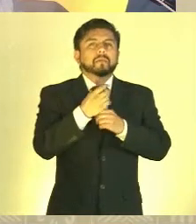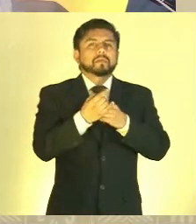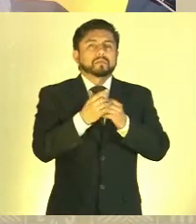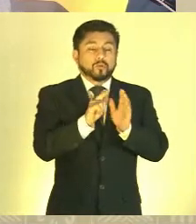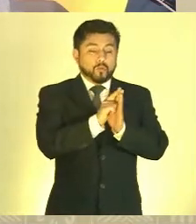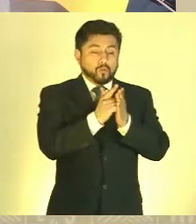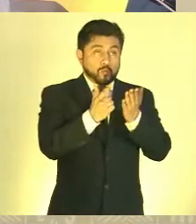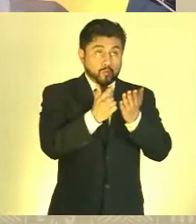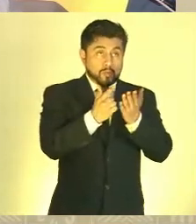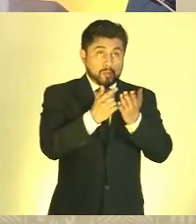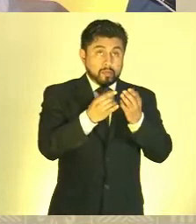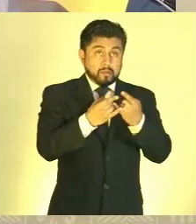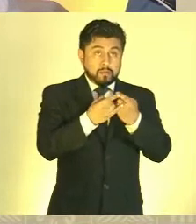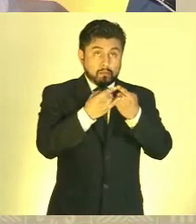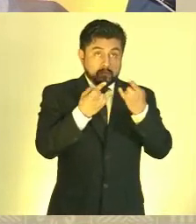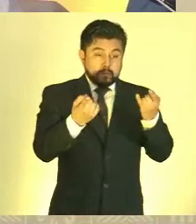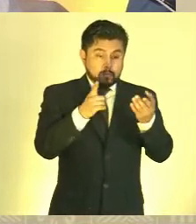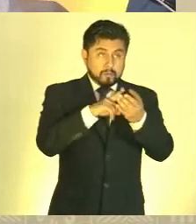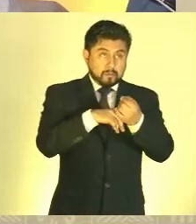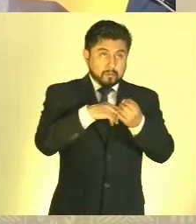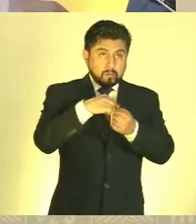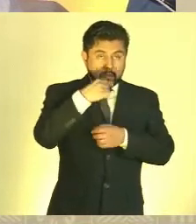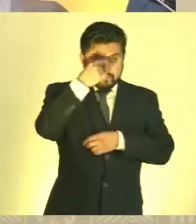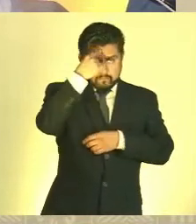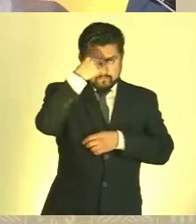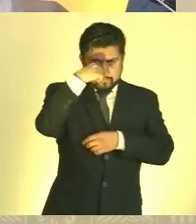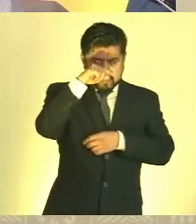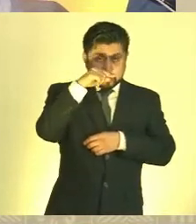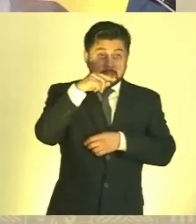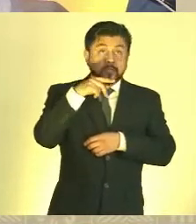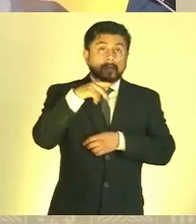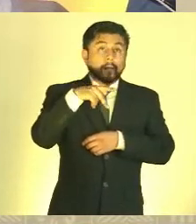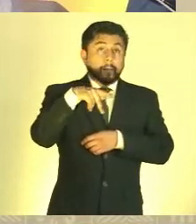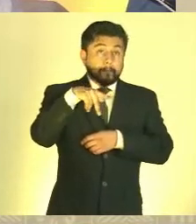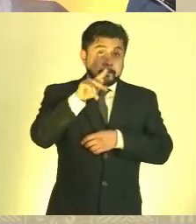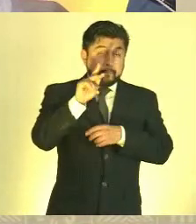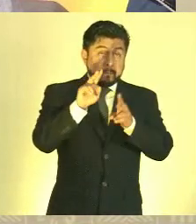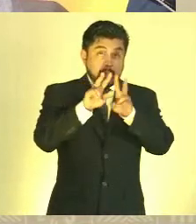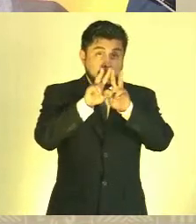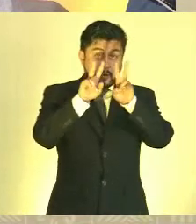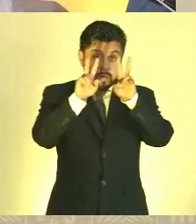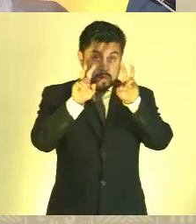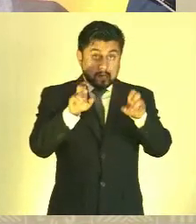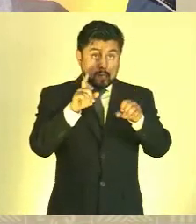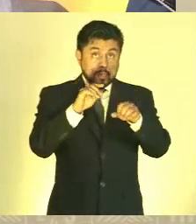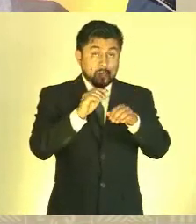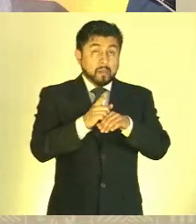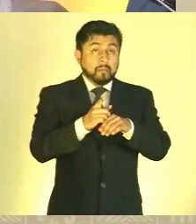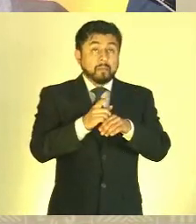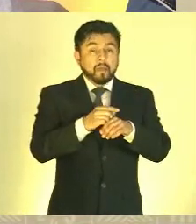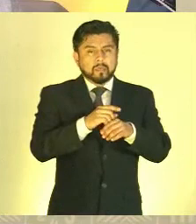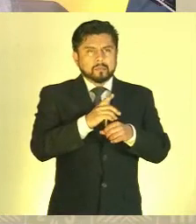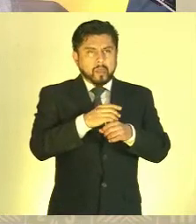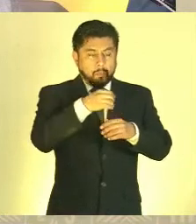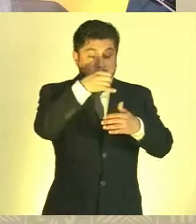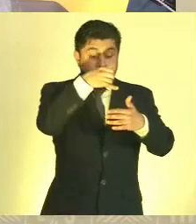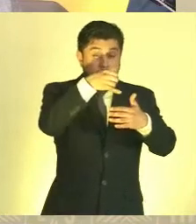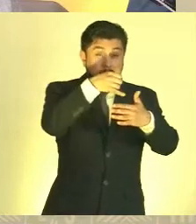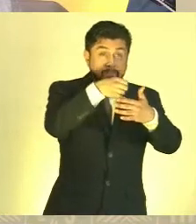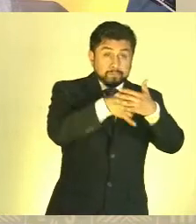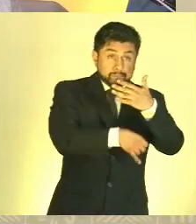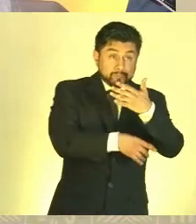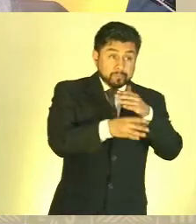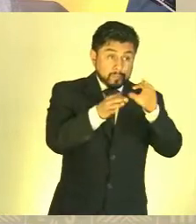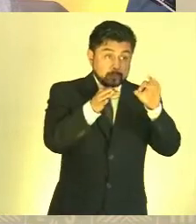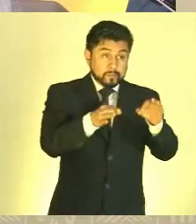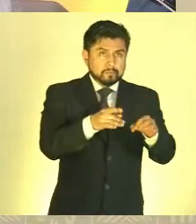no en su formulación, porque es fácil de leer, no todos tendrán que comprenderla, pero está